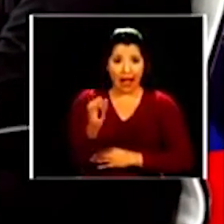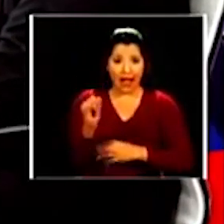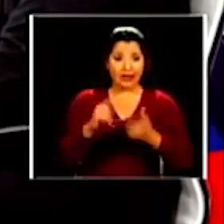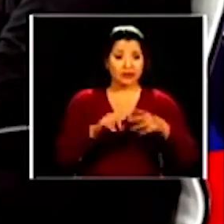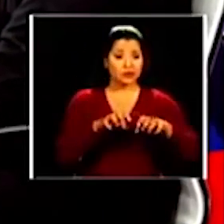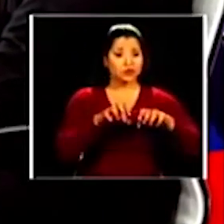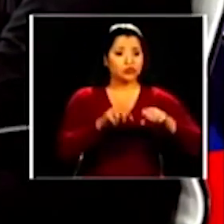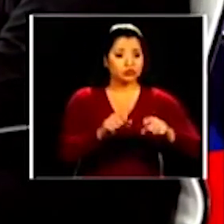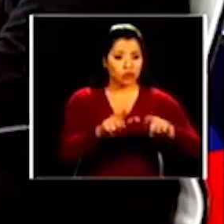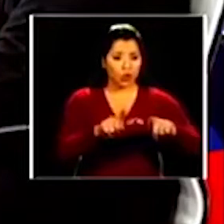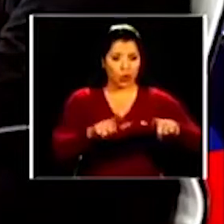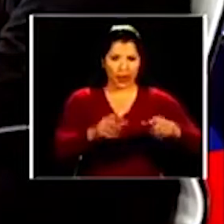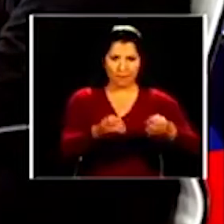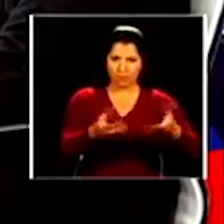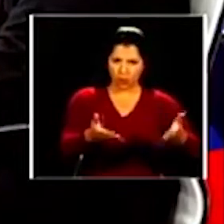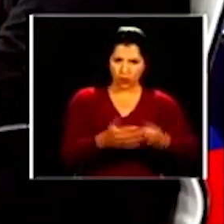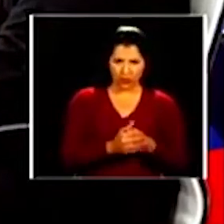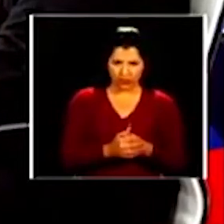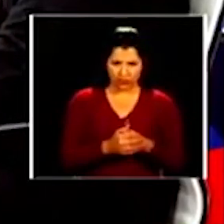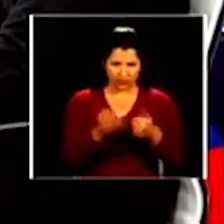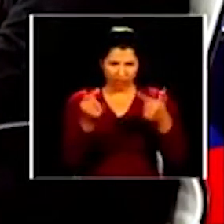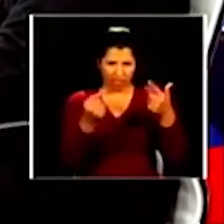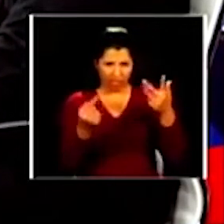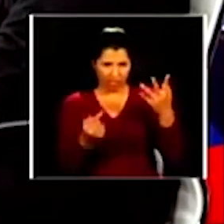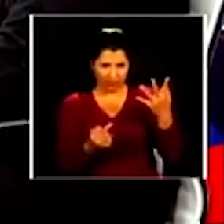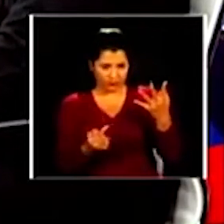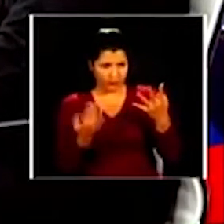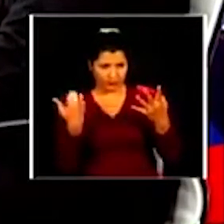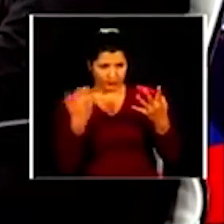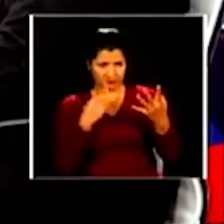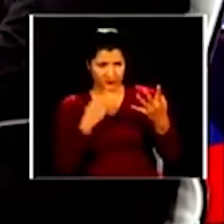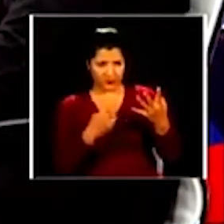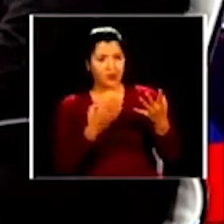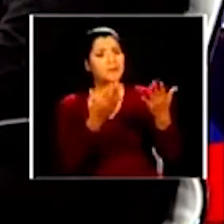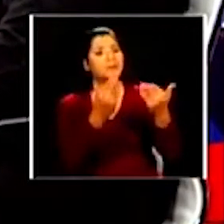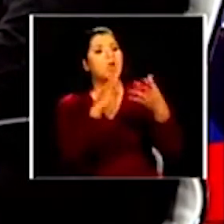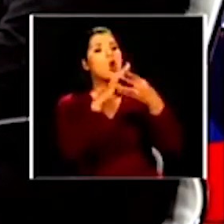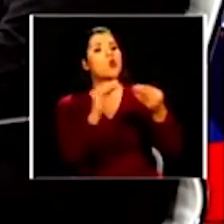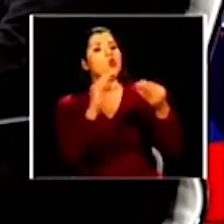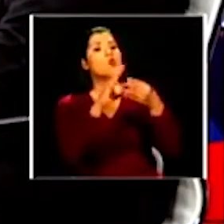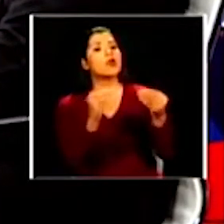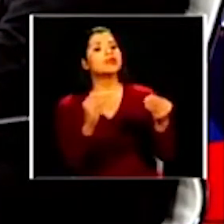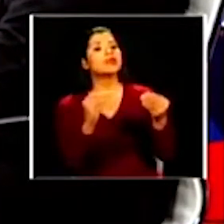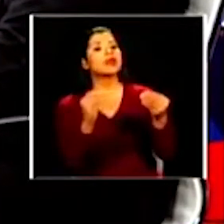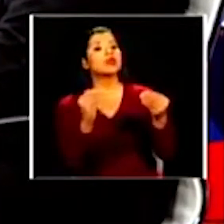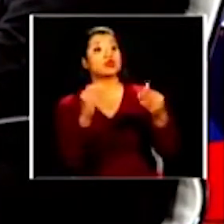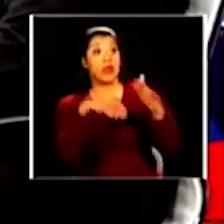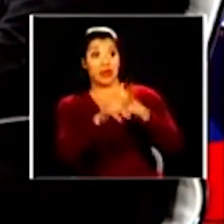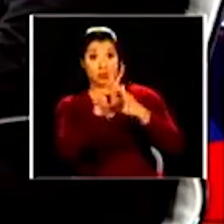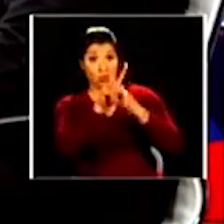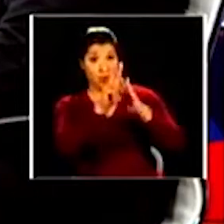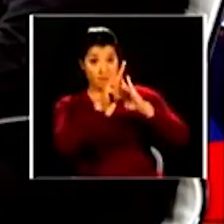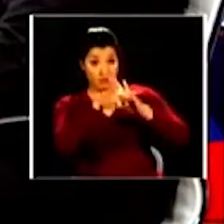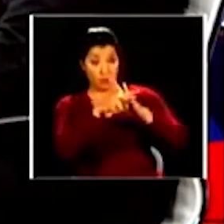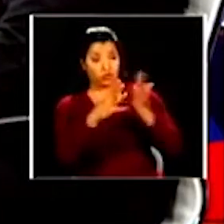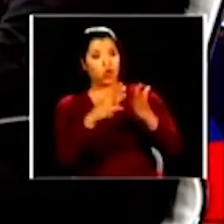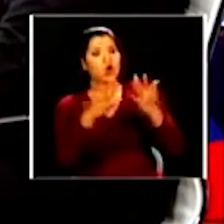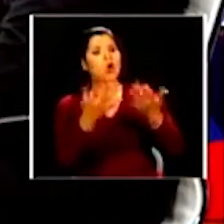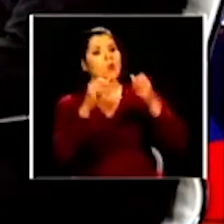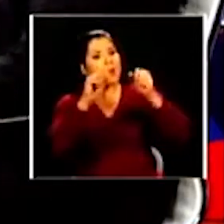públicos. Cuéntenos, don Carlos, en estos 2 minutos, ¿cómo vamos a poder implementar todas esas